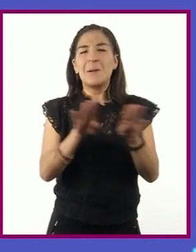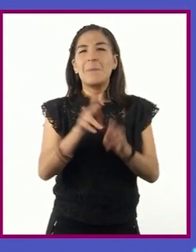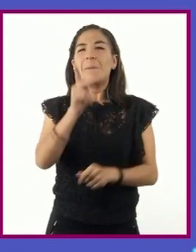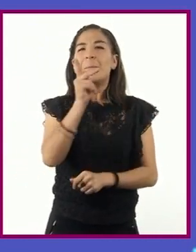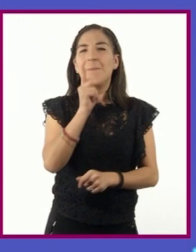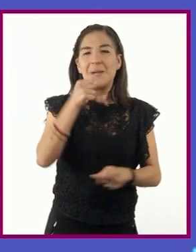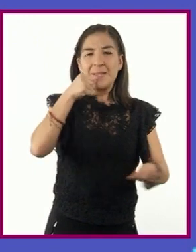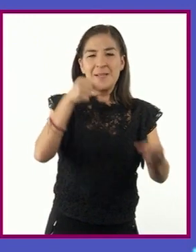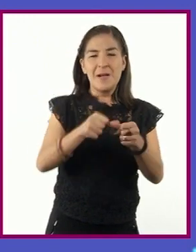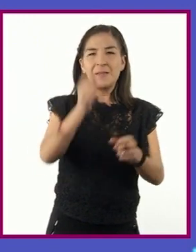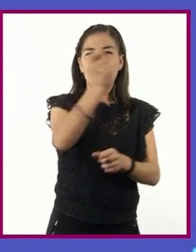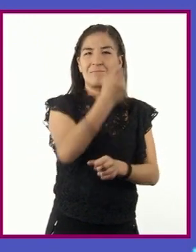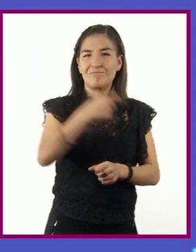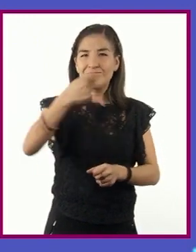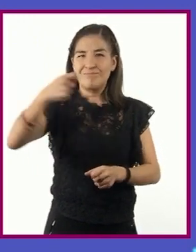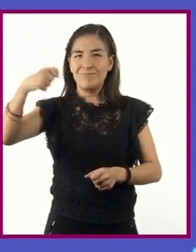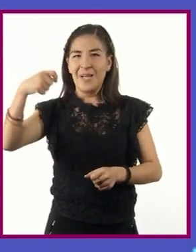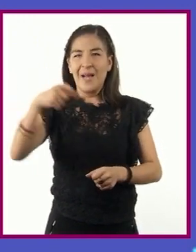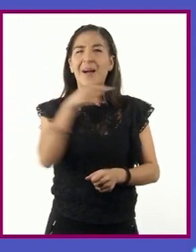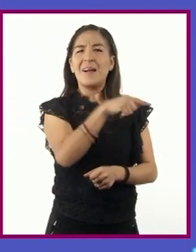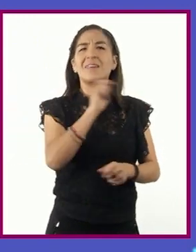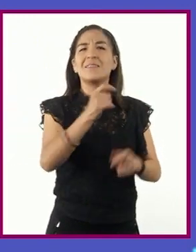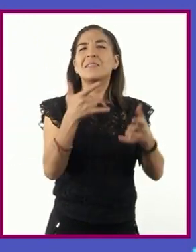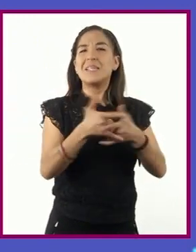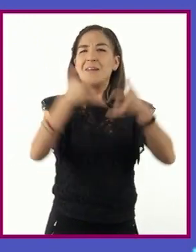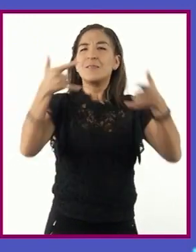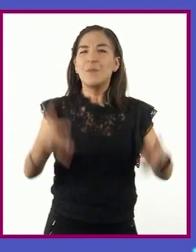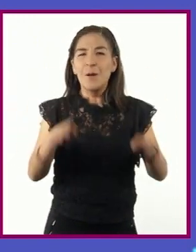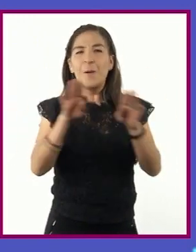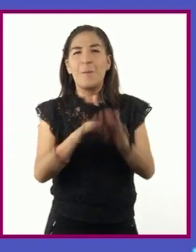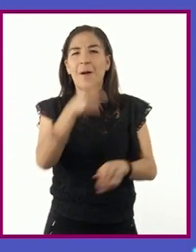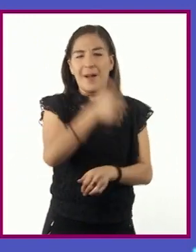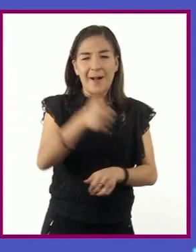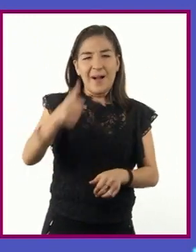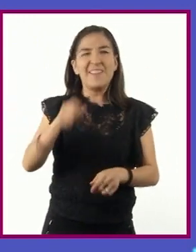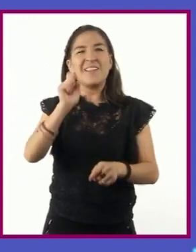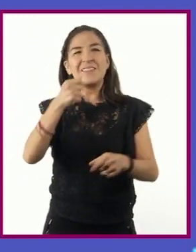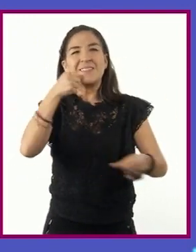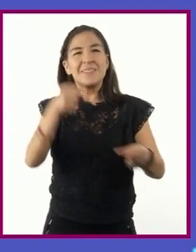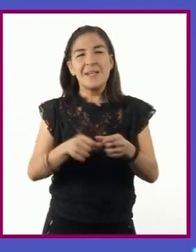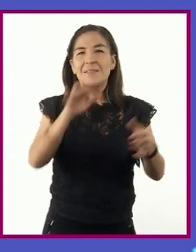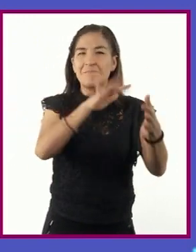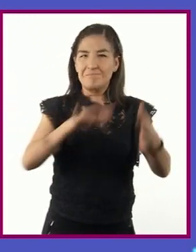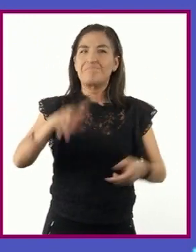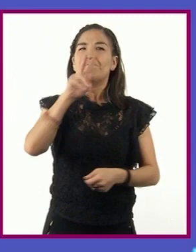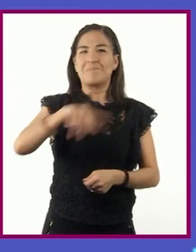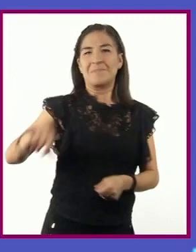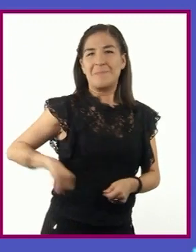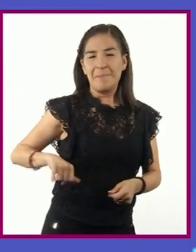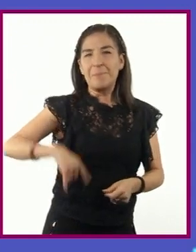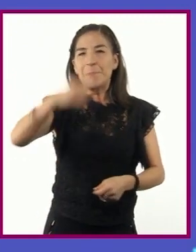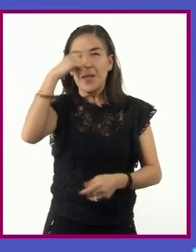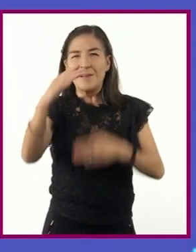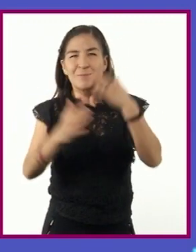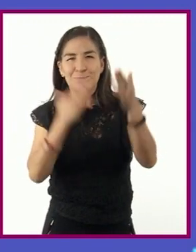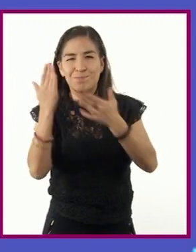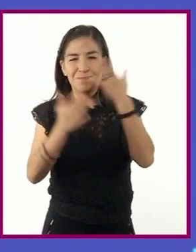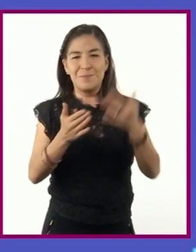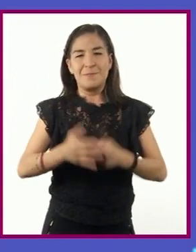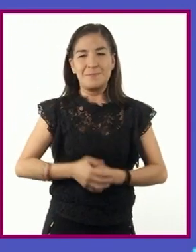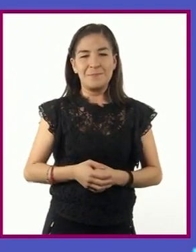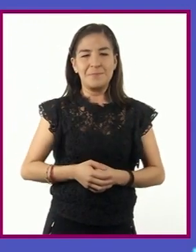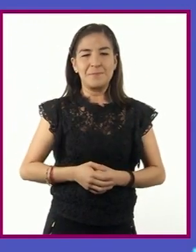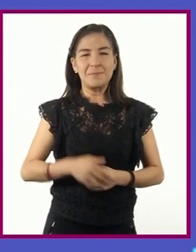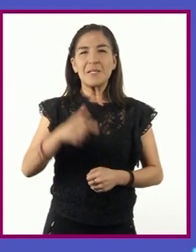letra manuscrita. La historia de cada una de las tipografías también es algo muy interesante para estudiar.